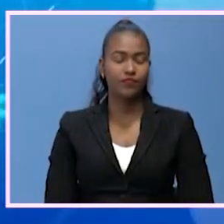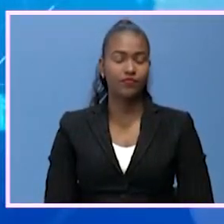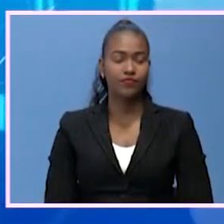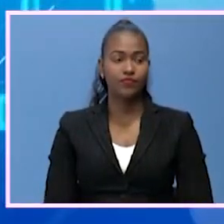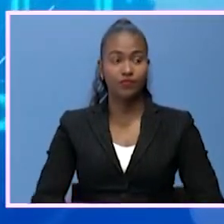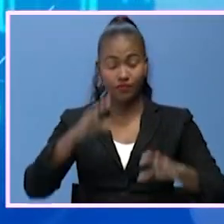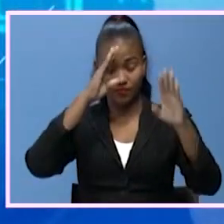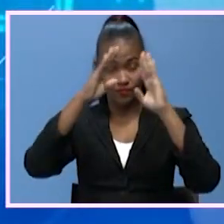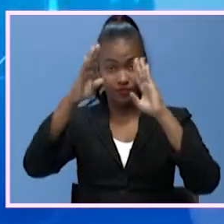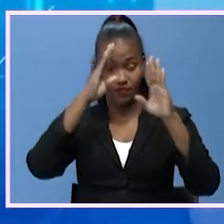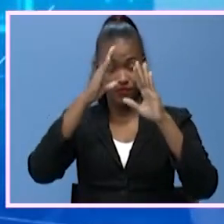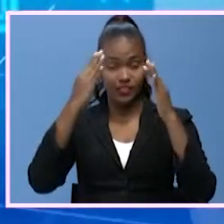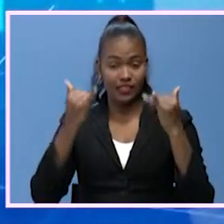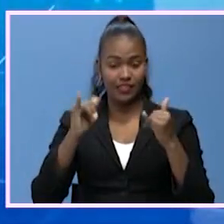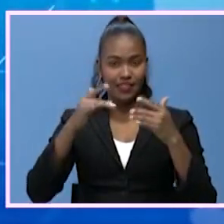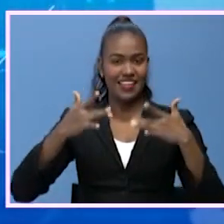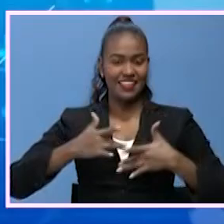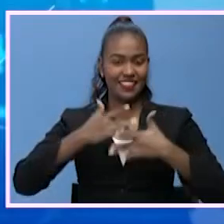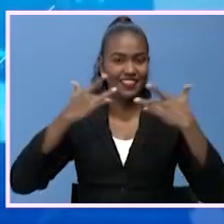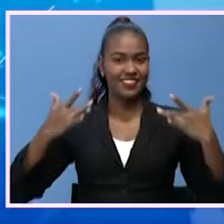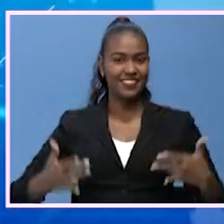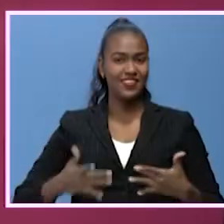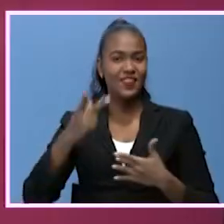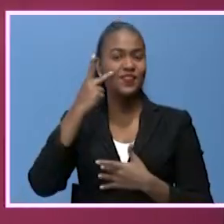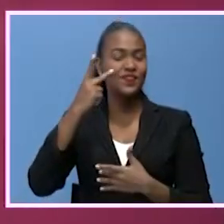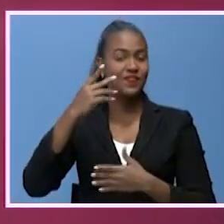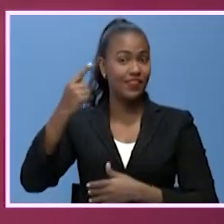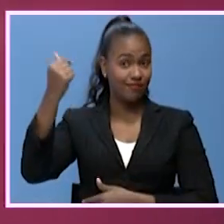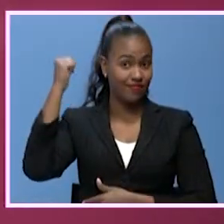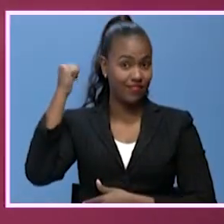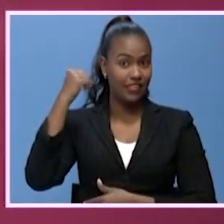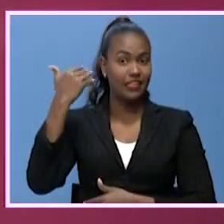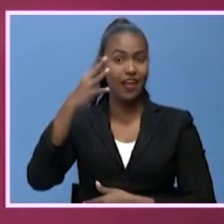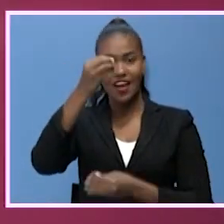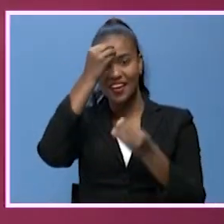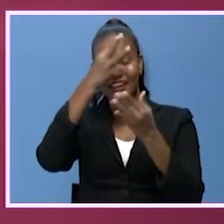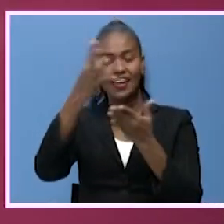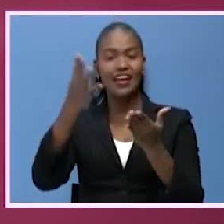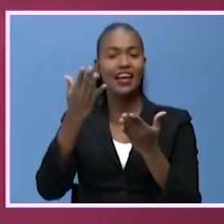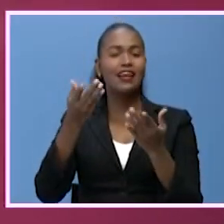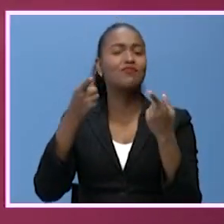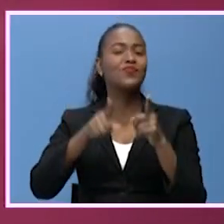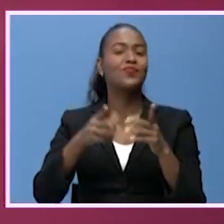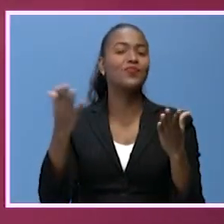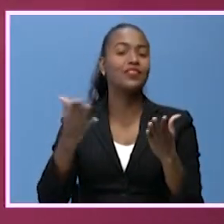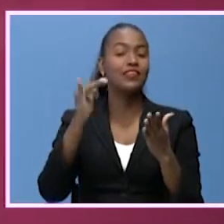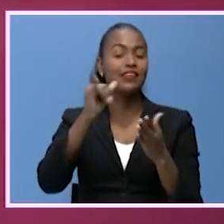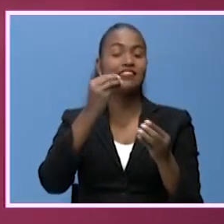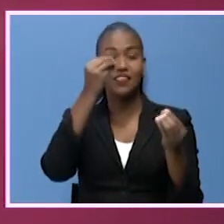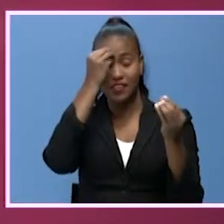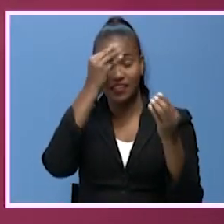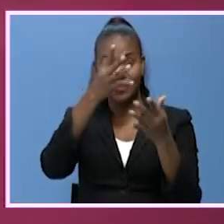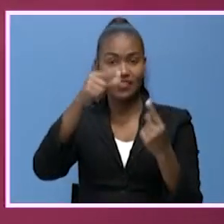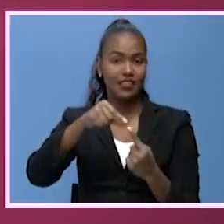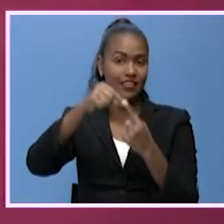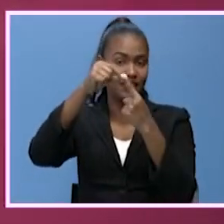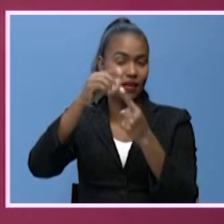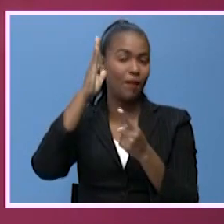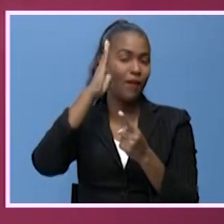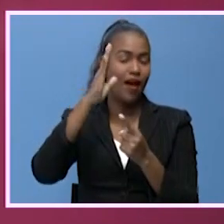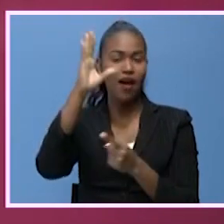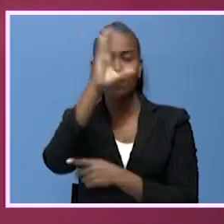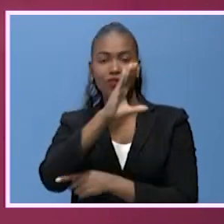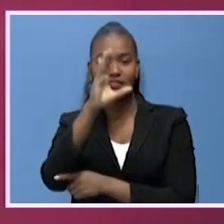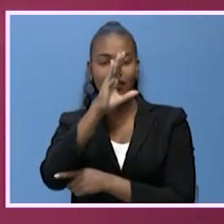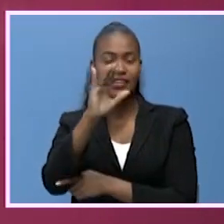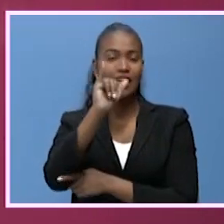Hola, ¿qué tal, amigos? Y este corazón que tengo de fondo, pues ya les da una idea sobre qué trata este reportaje especial. Vamos a